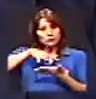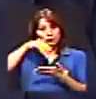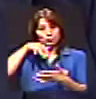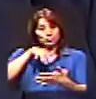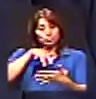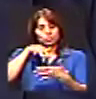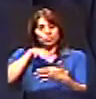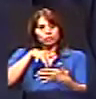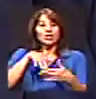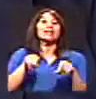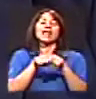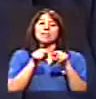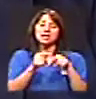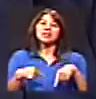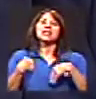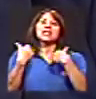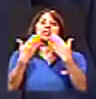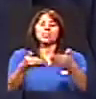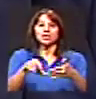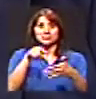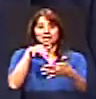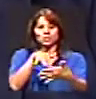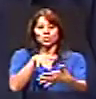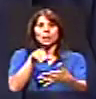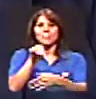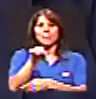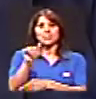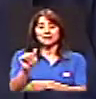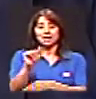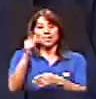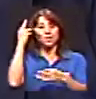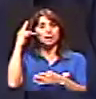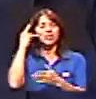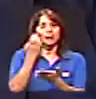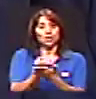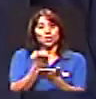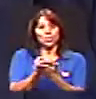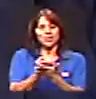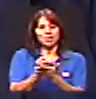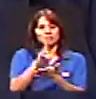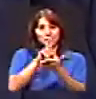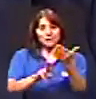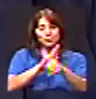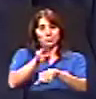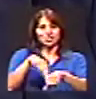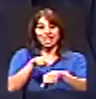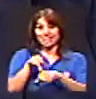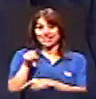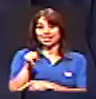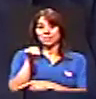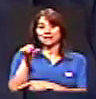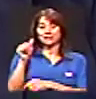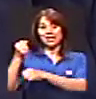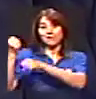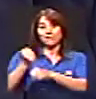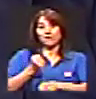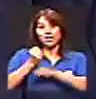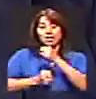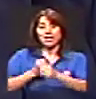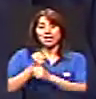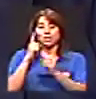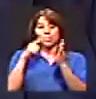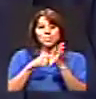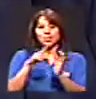UNA hice también posteriormente una maestría en política económica, que es una maestría que se funda en el año 86 con